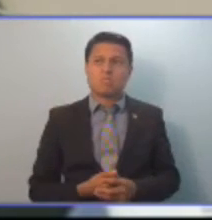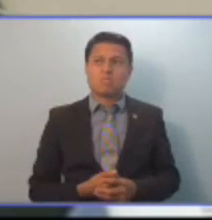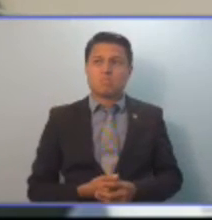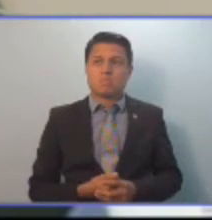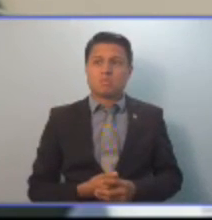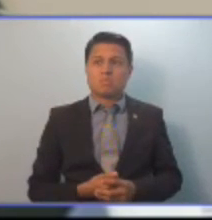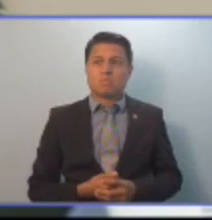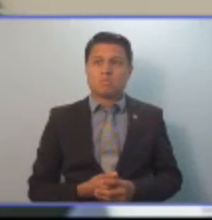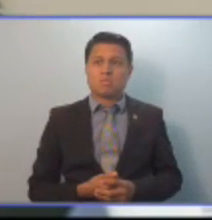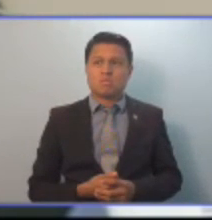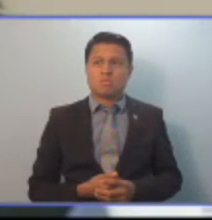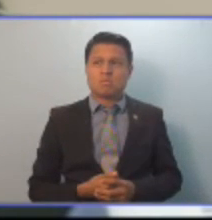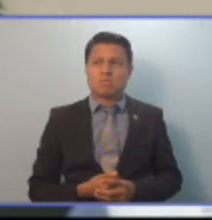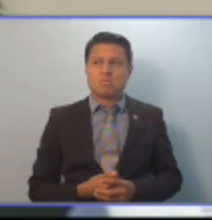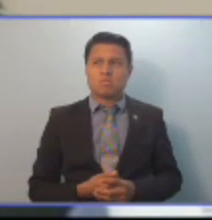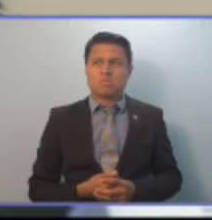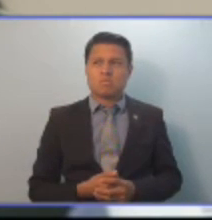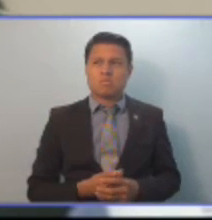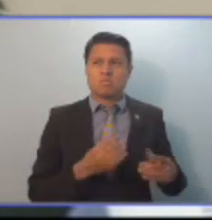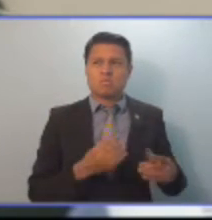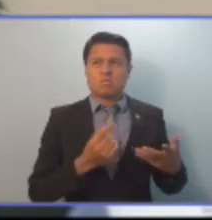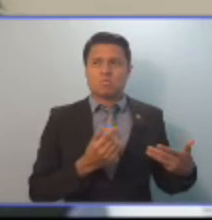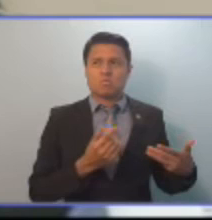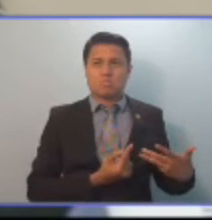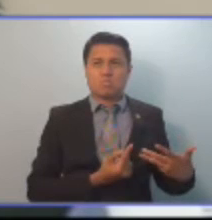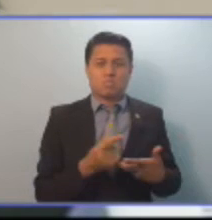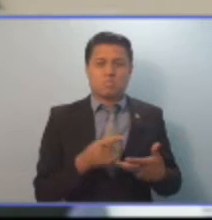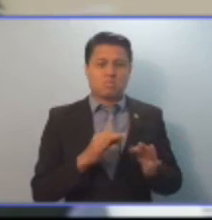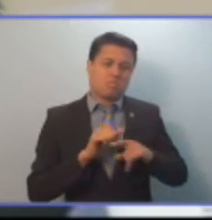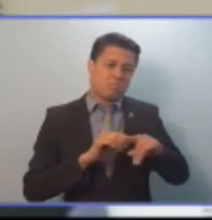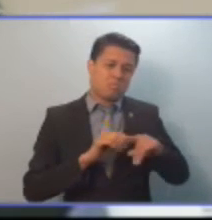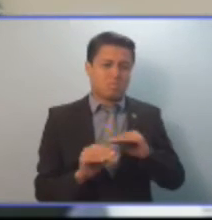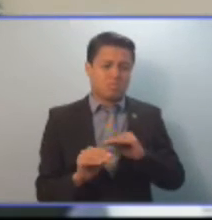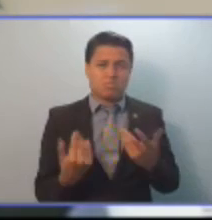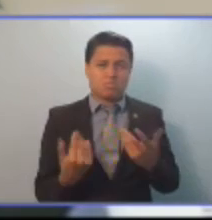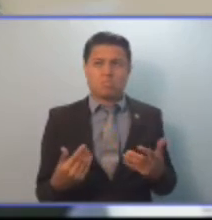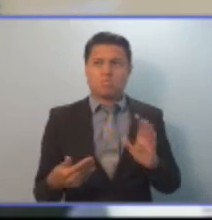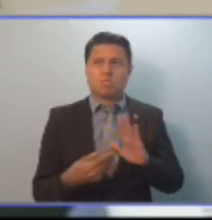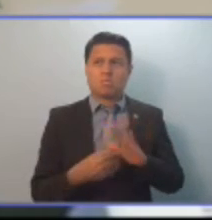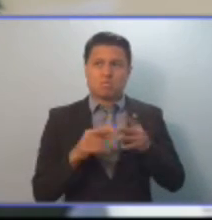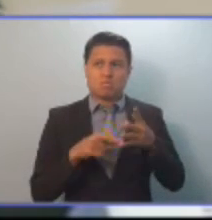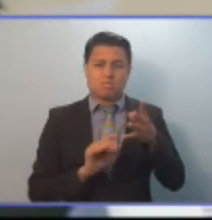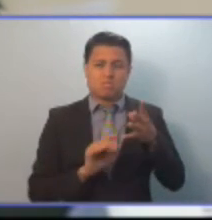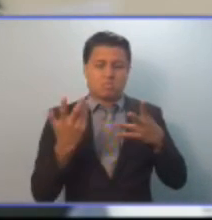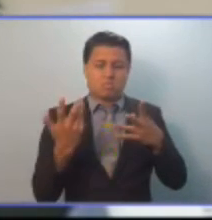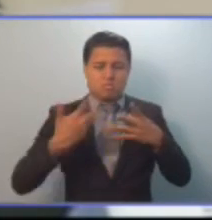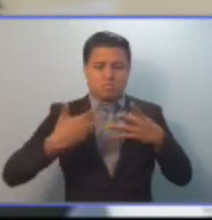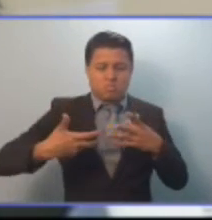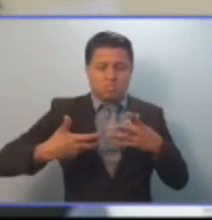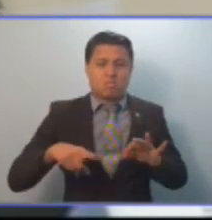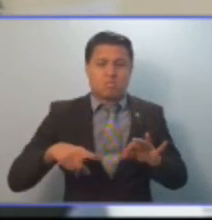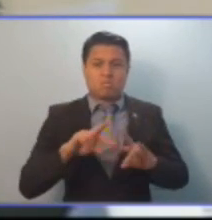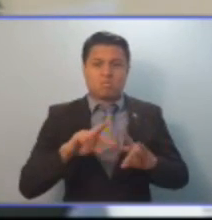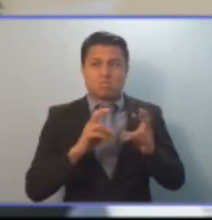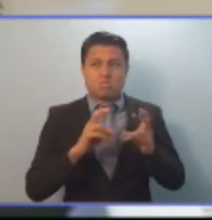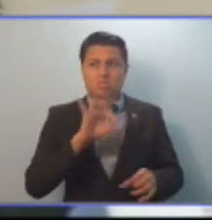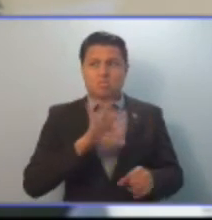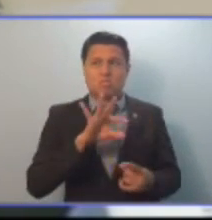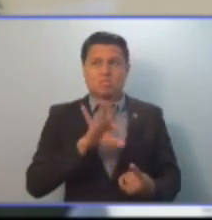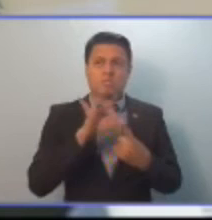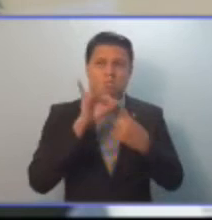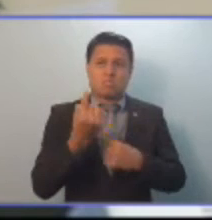llevaban a cierto tipo de prácticas, pues en sentencias de inconstitucionalidad, sobre todo en elección de